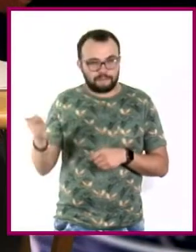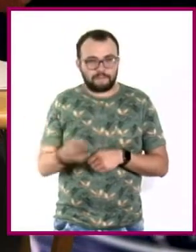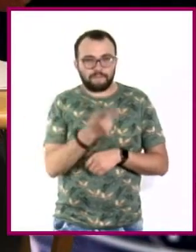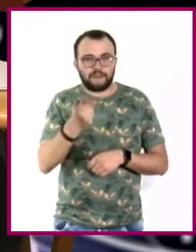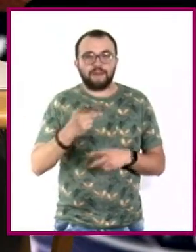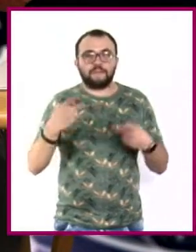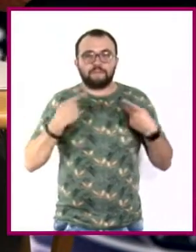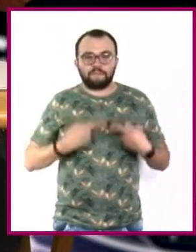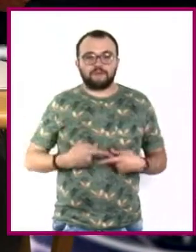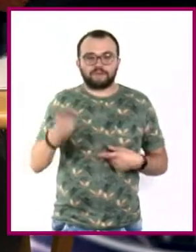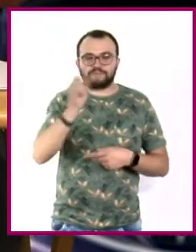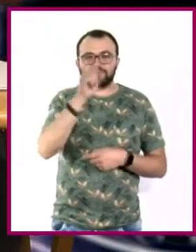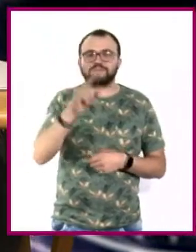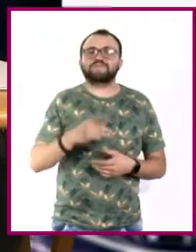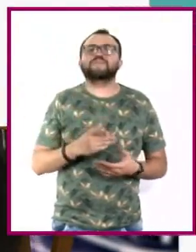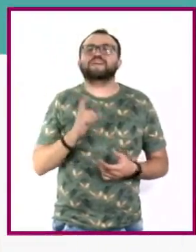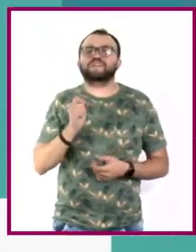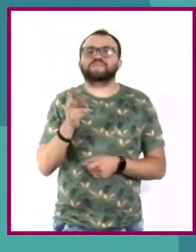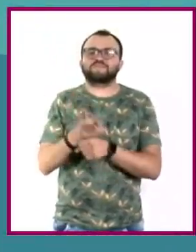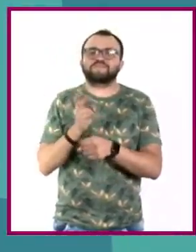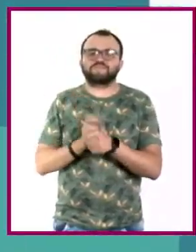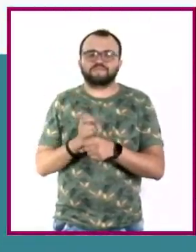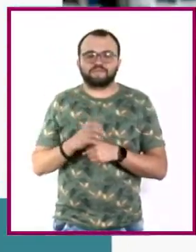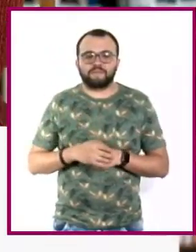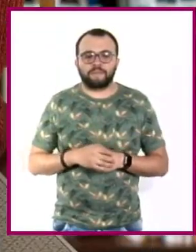una experta? ¿Y ahora quién es nuestra invitada?